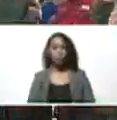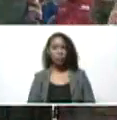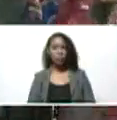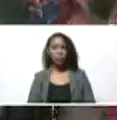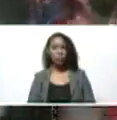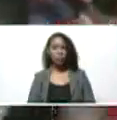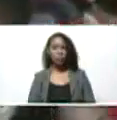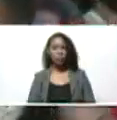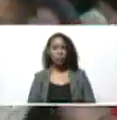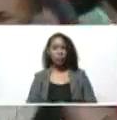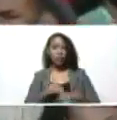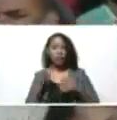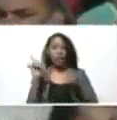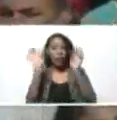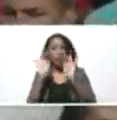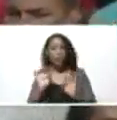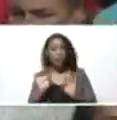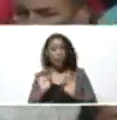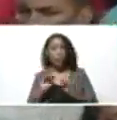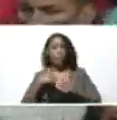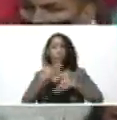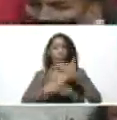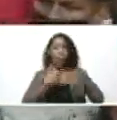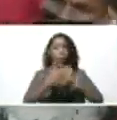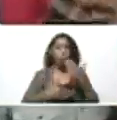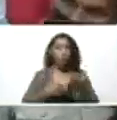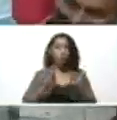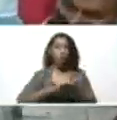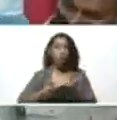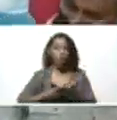Y en la medida que recuperemos la riqueza nacional,